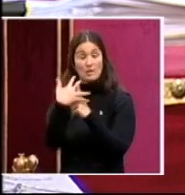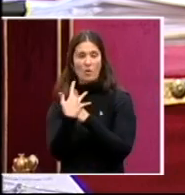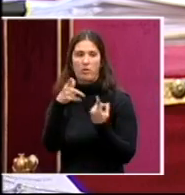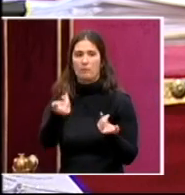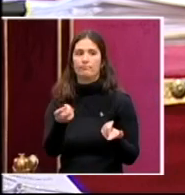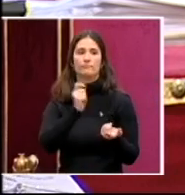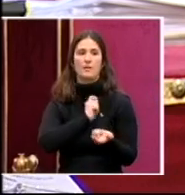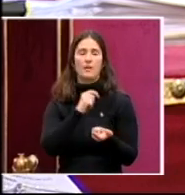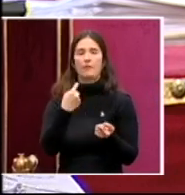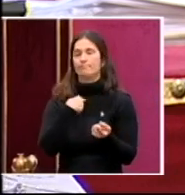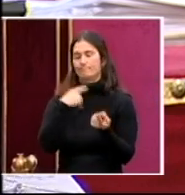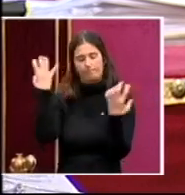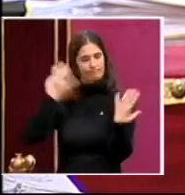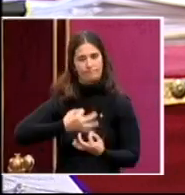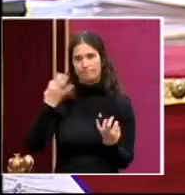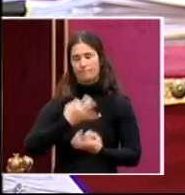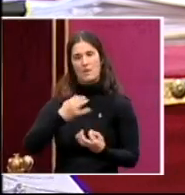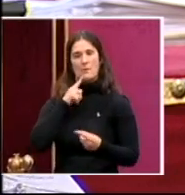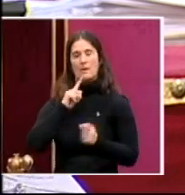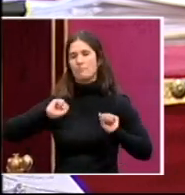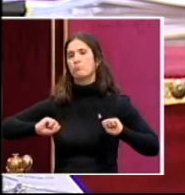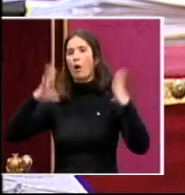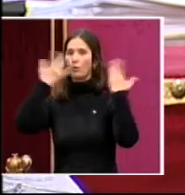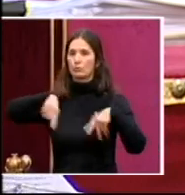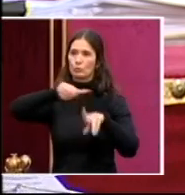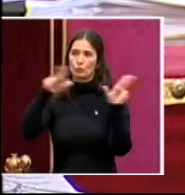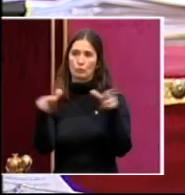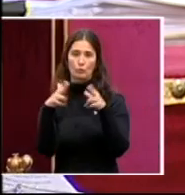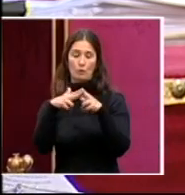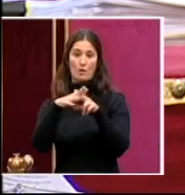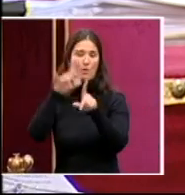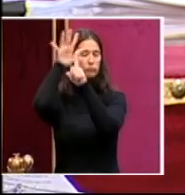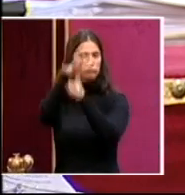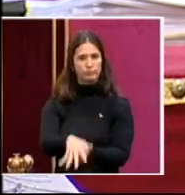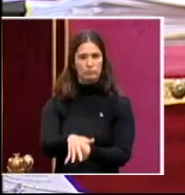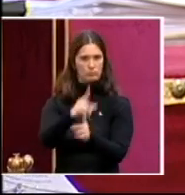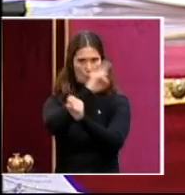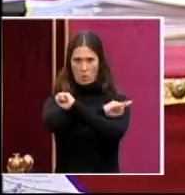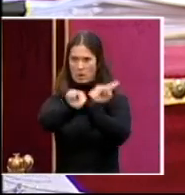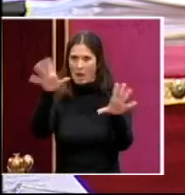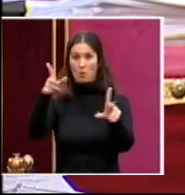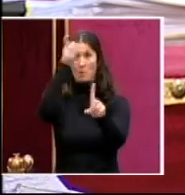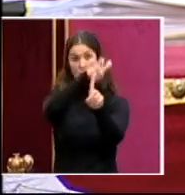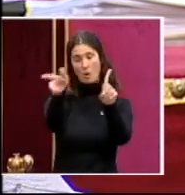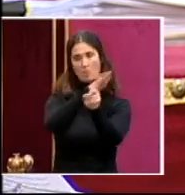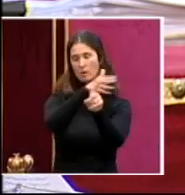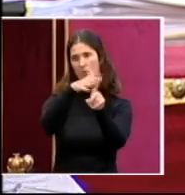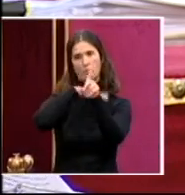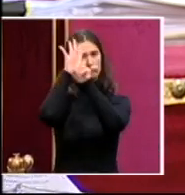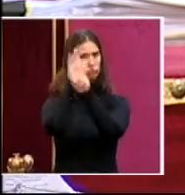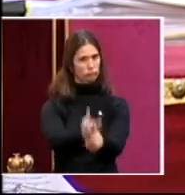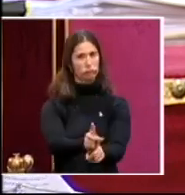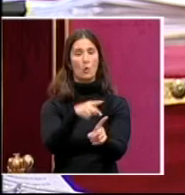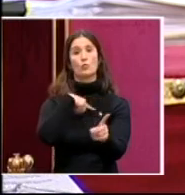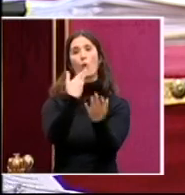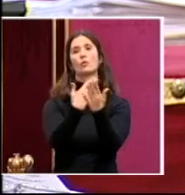hace absolutamente necesaria la reacción unánime de la población, rechazando de manera contundente a los maltratadores, a quienes justifican